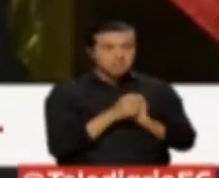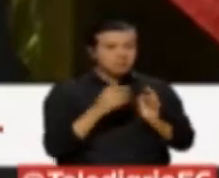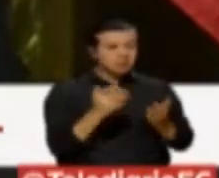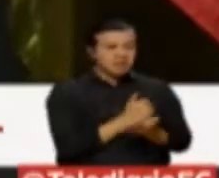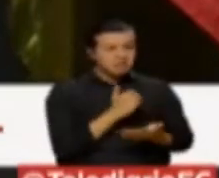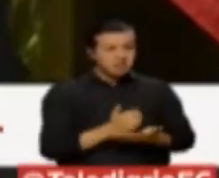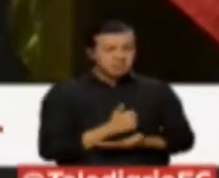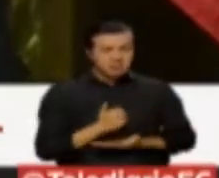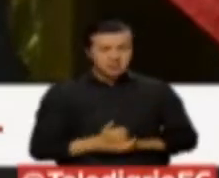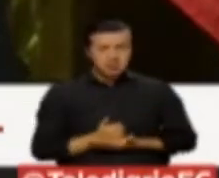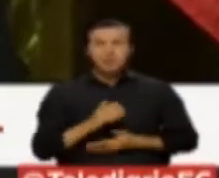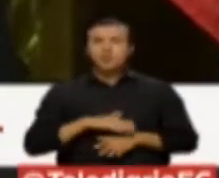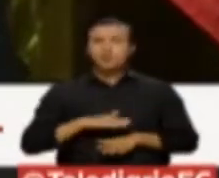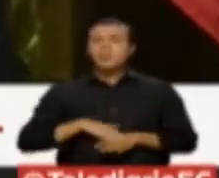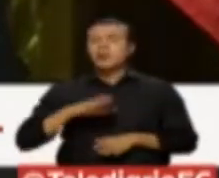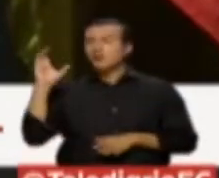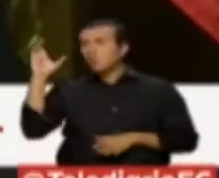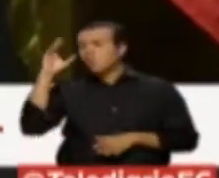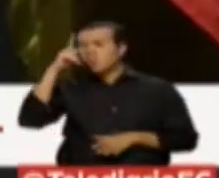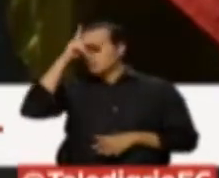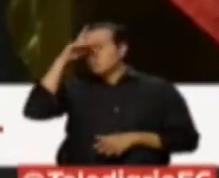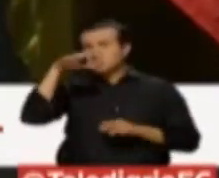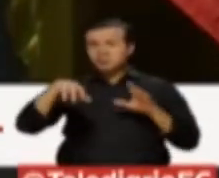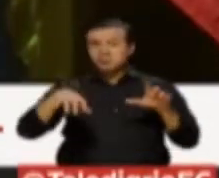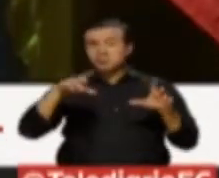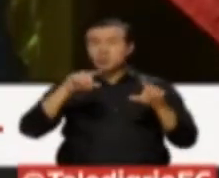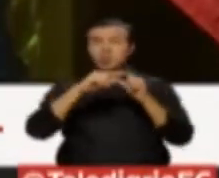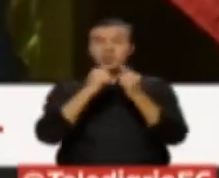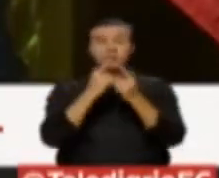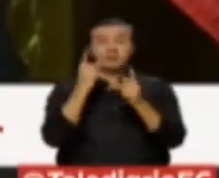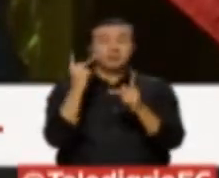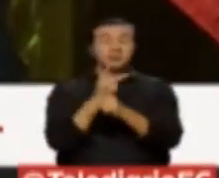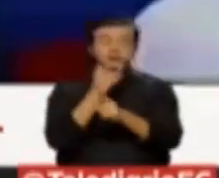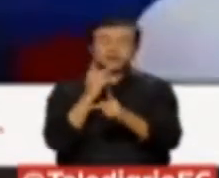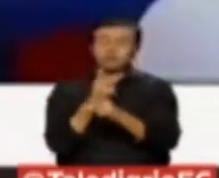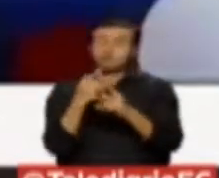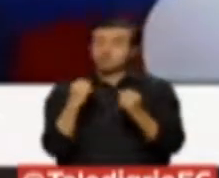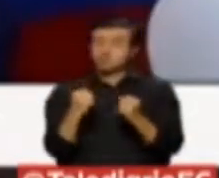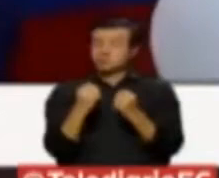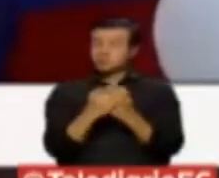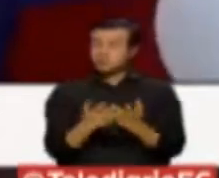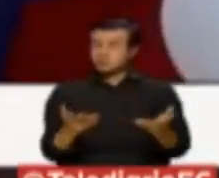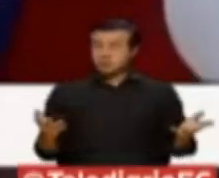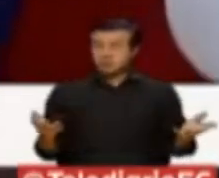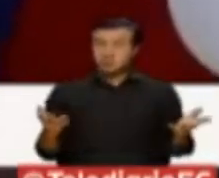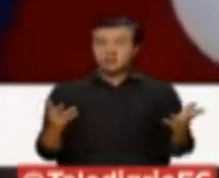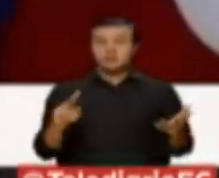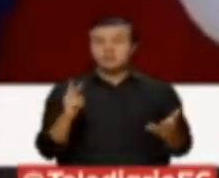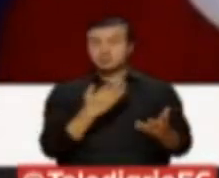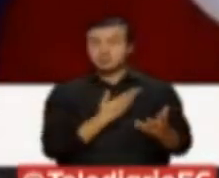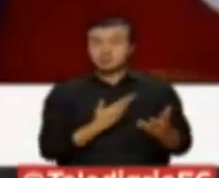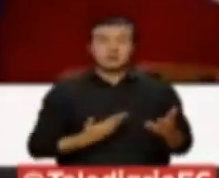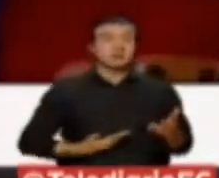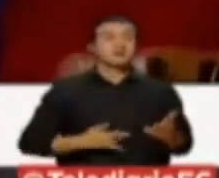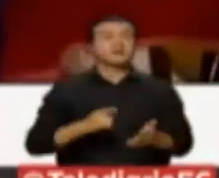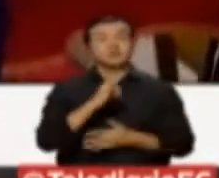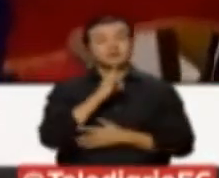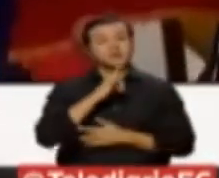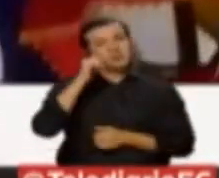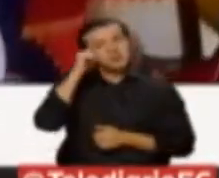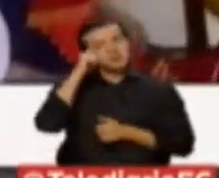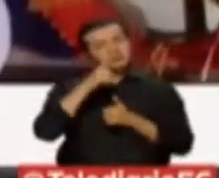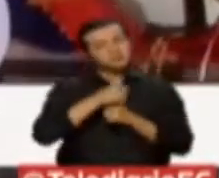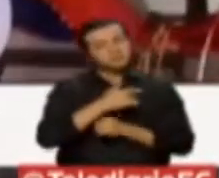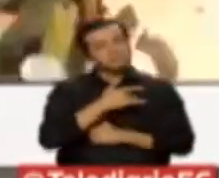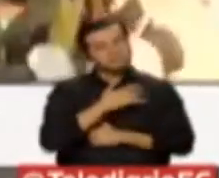somos una víctima más de marqueses traficantes de estupefacientes hablar de ello el segundo mandatario estadounidense le hizo recordar